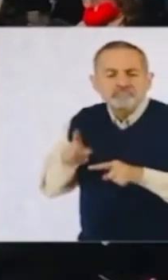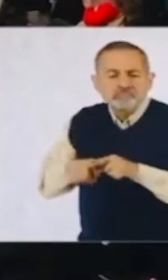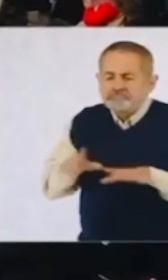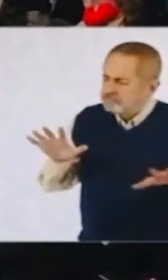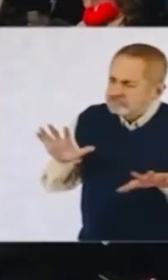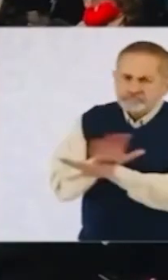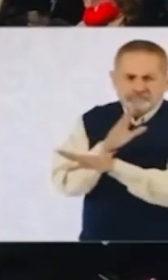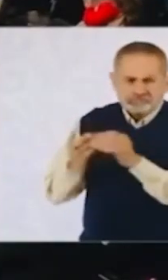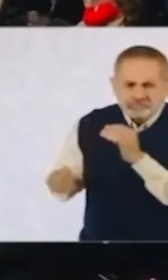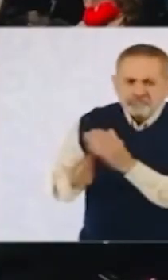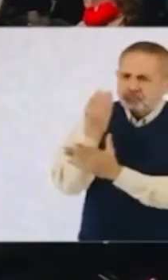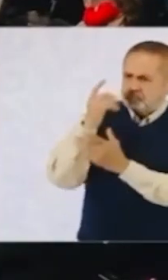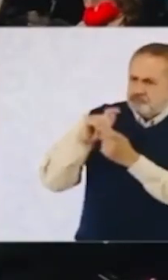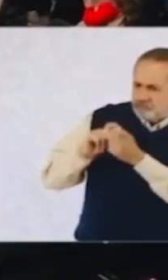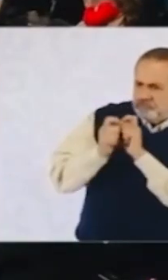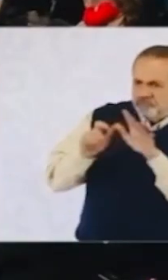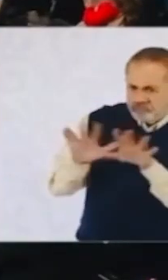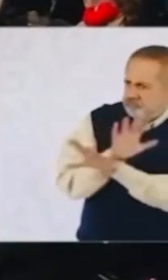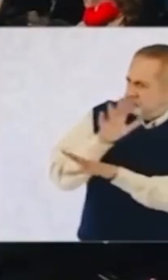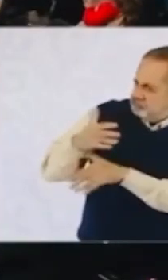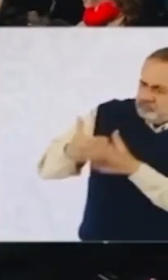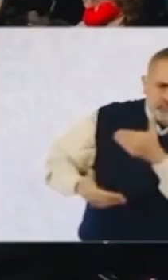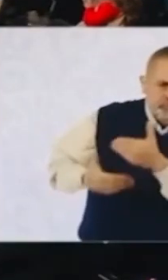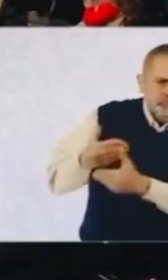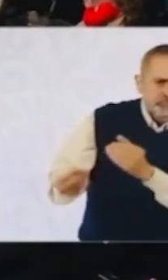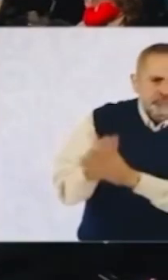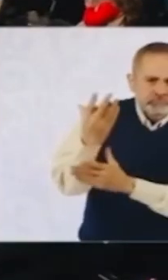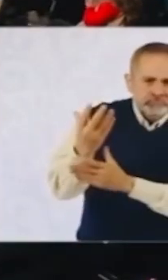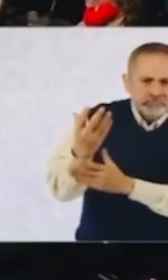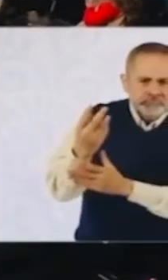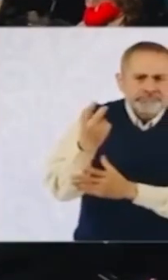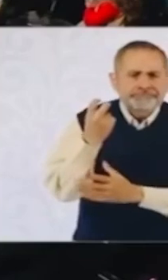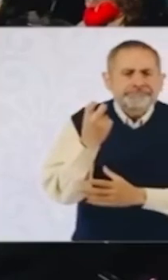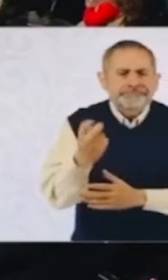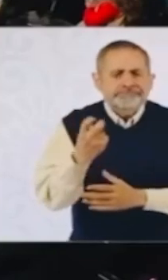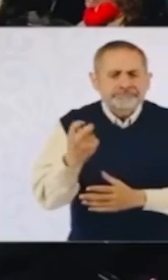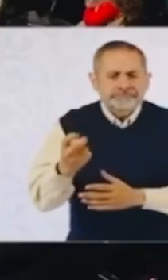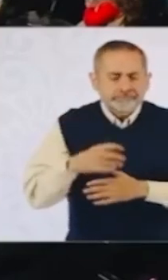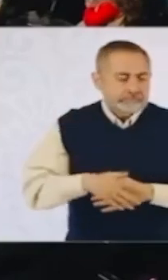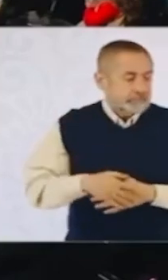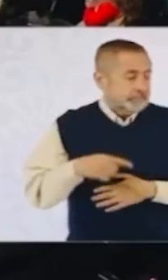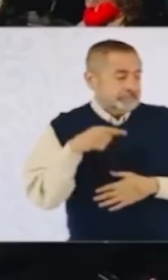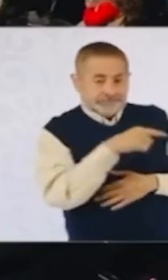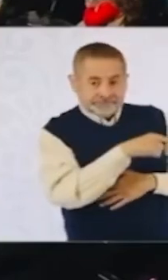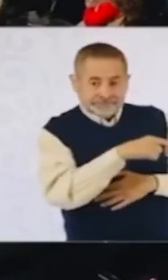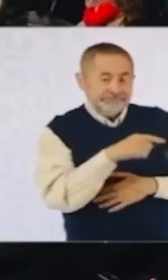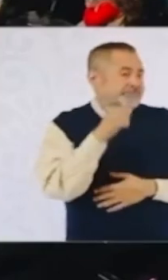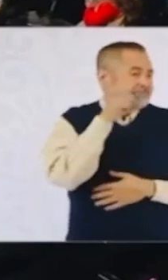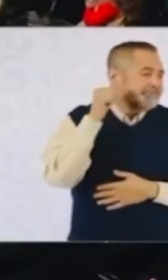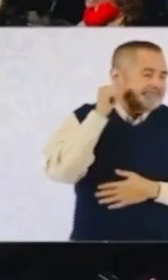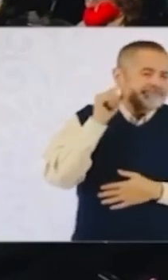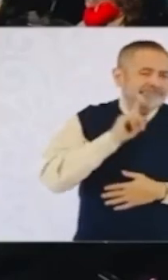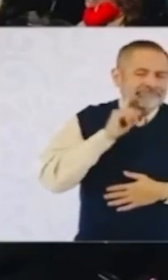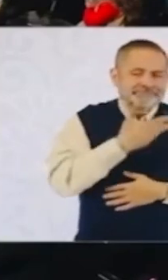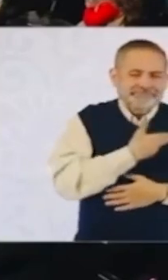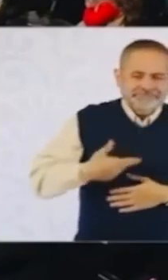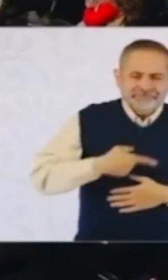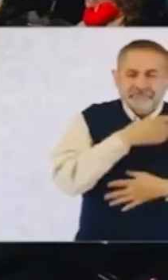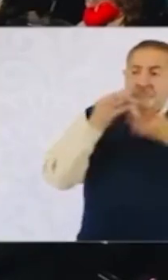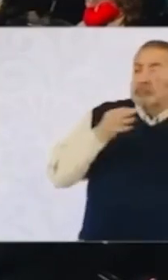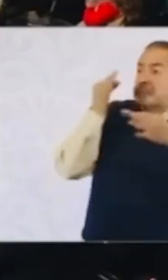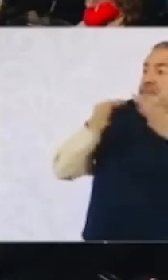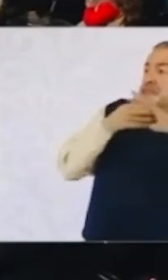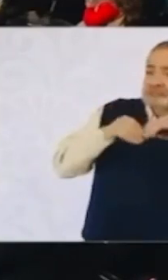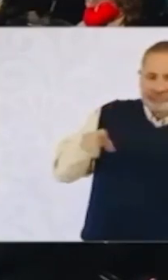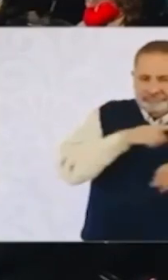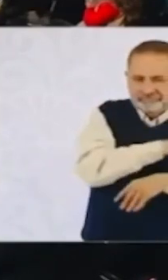la cual apuntó que esto permitirá que juzgadores tengan más autonomía al ser elegidos por el pueblo, a diferencia de lo que